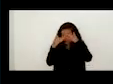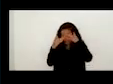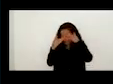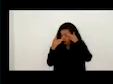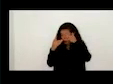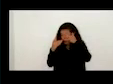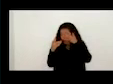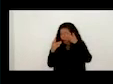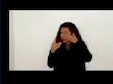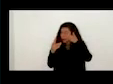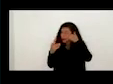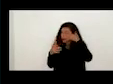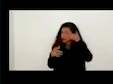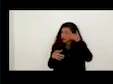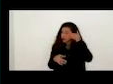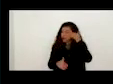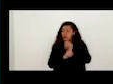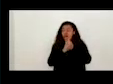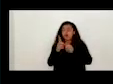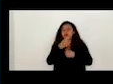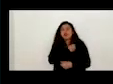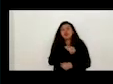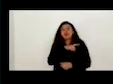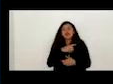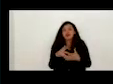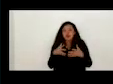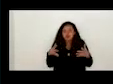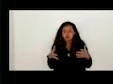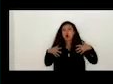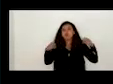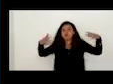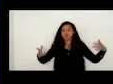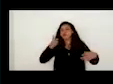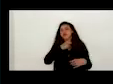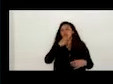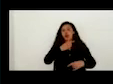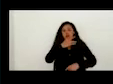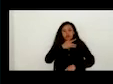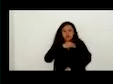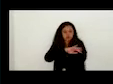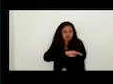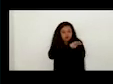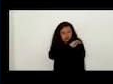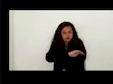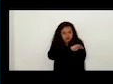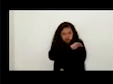salud, como el mismo sobrepeso o la obesidad, la diabetes y la hipertensión.